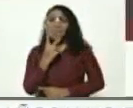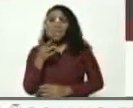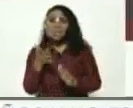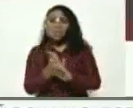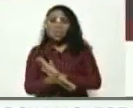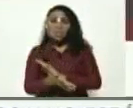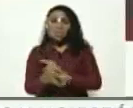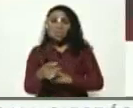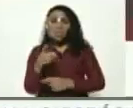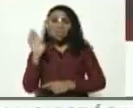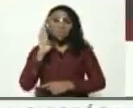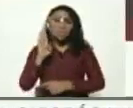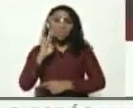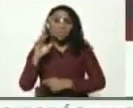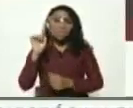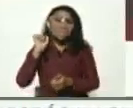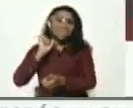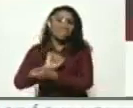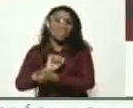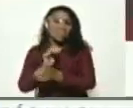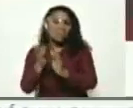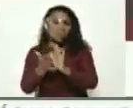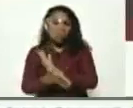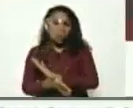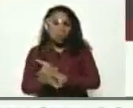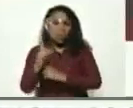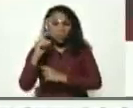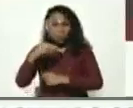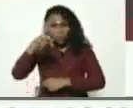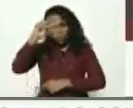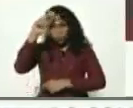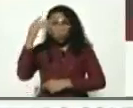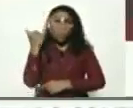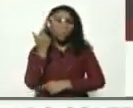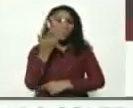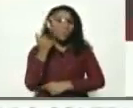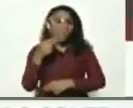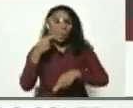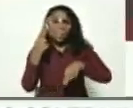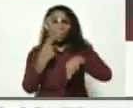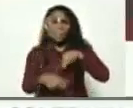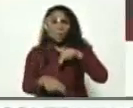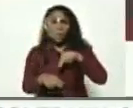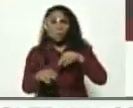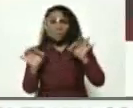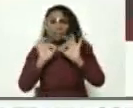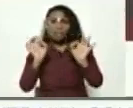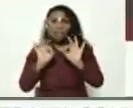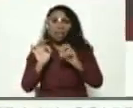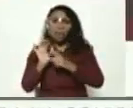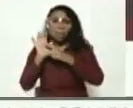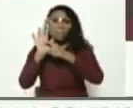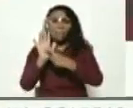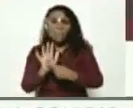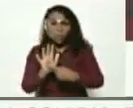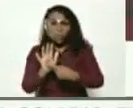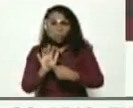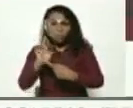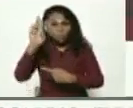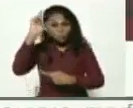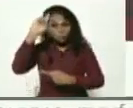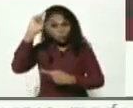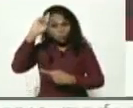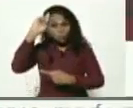toda la infamia de la esclavitud, hombres estúpidos, groseros, desnudos y sin más señal de